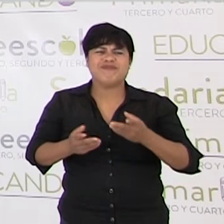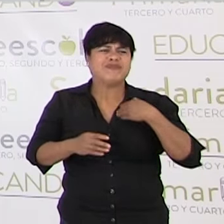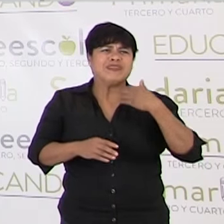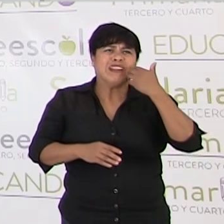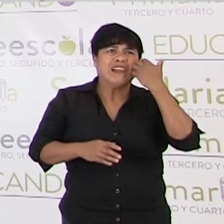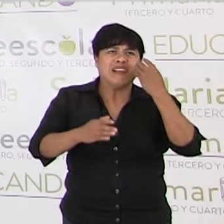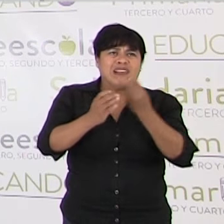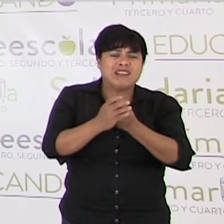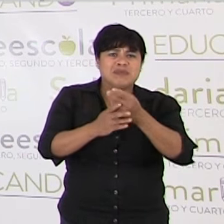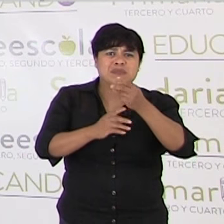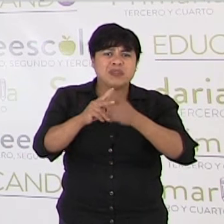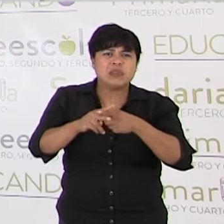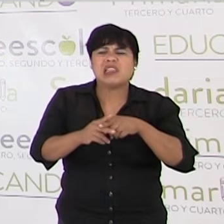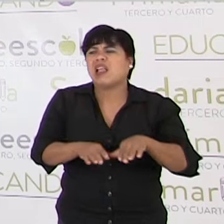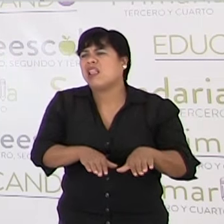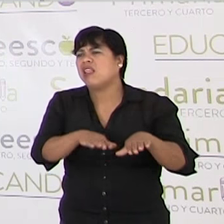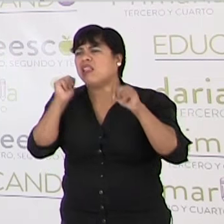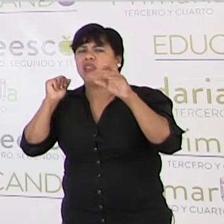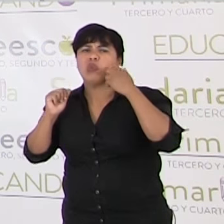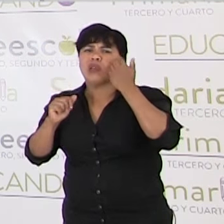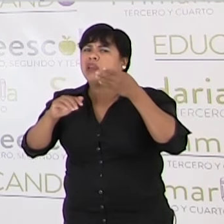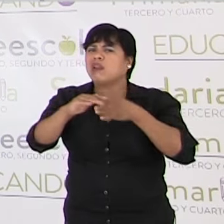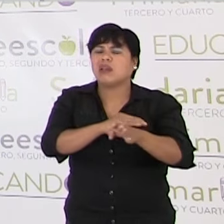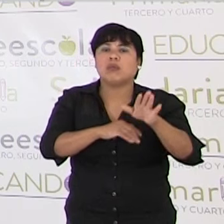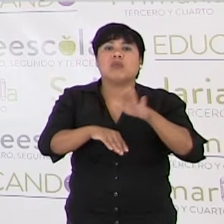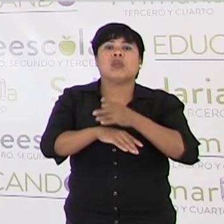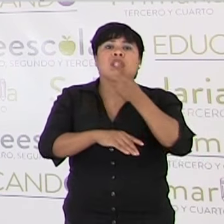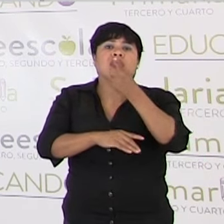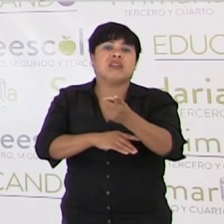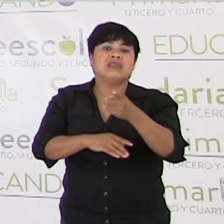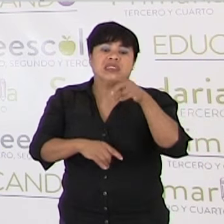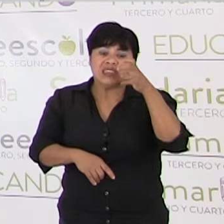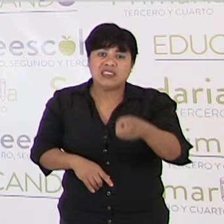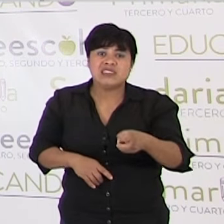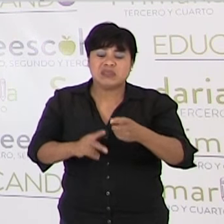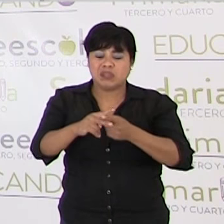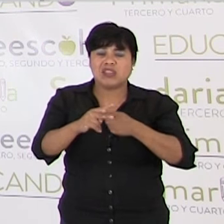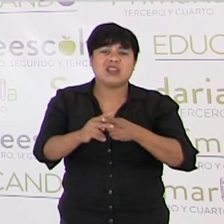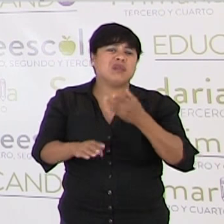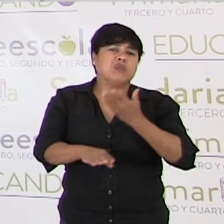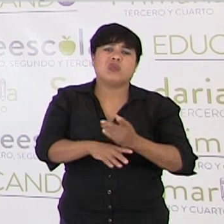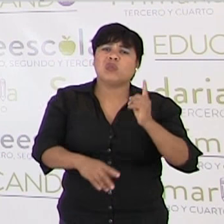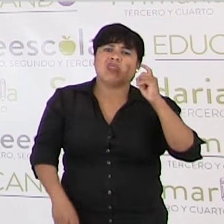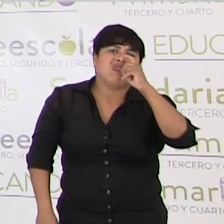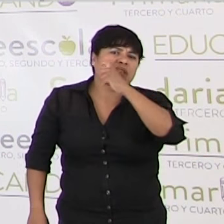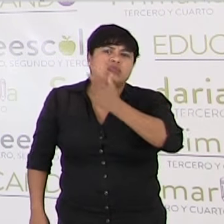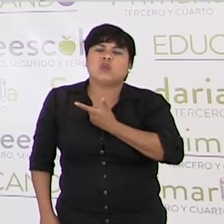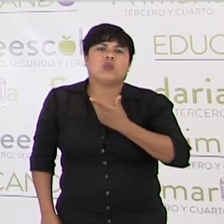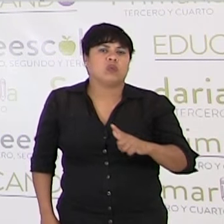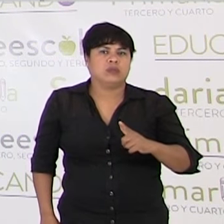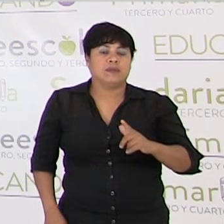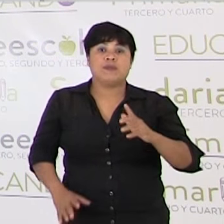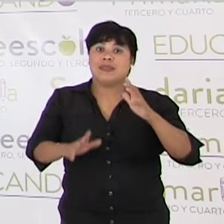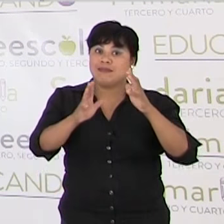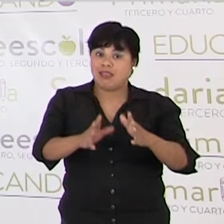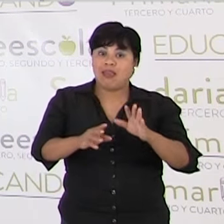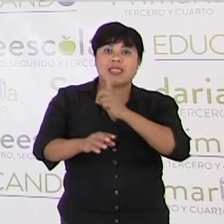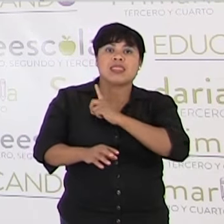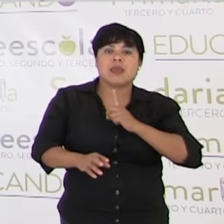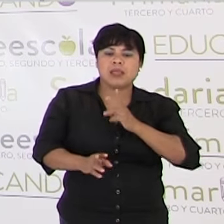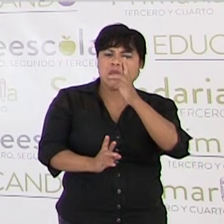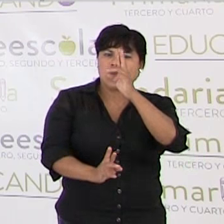clase de matemáticas. ¿Por qué? Porque dicen que es una asignatura muy difícil. Entonces ya hay que